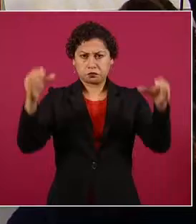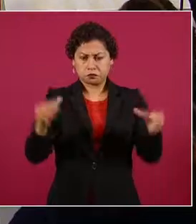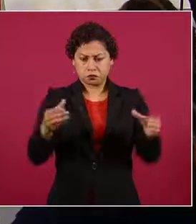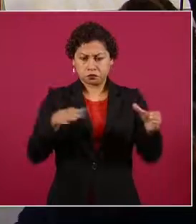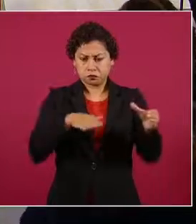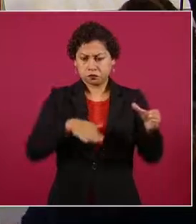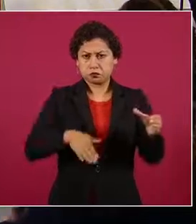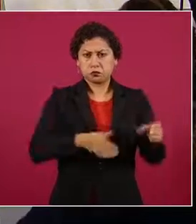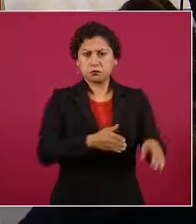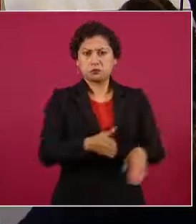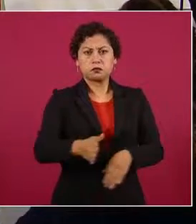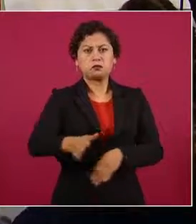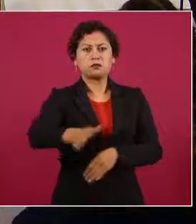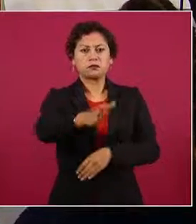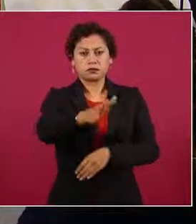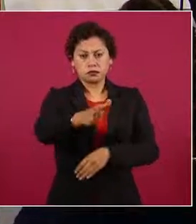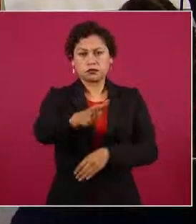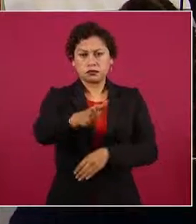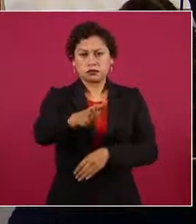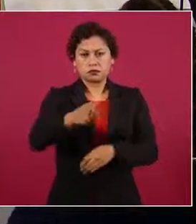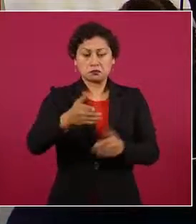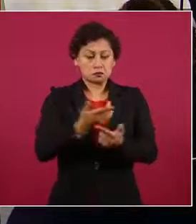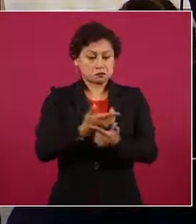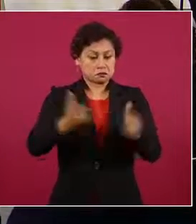y queda libre